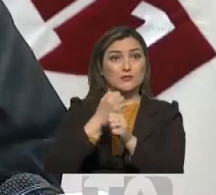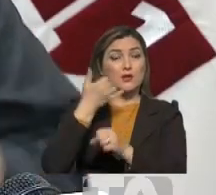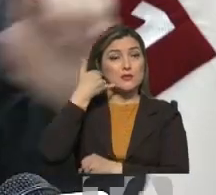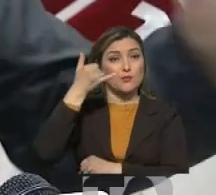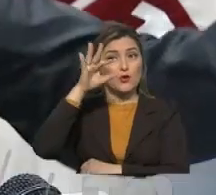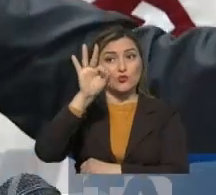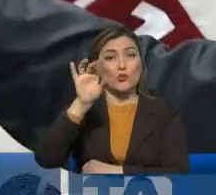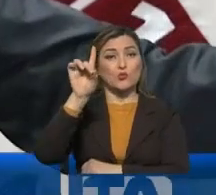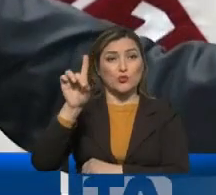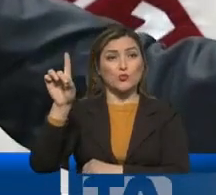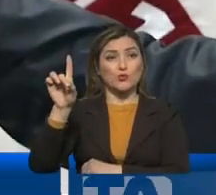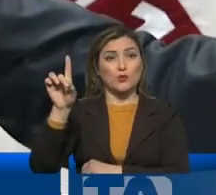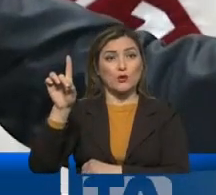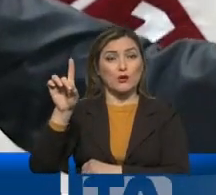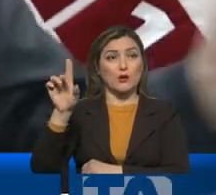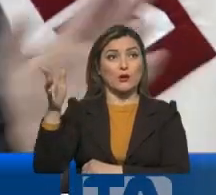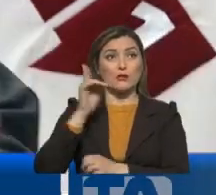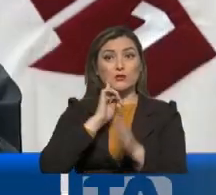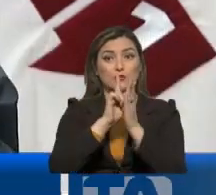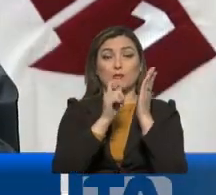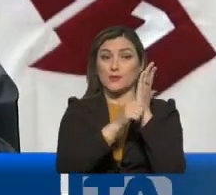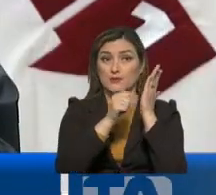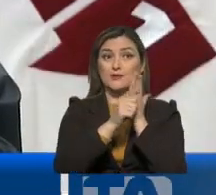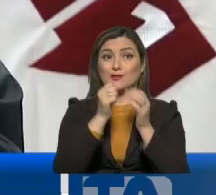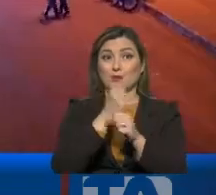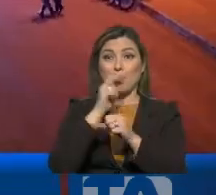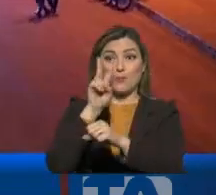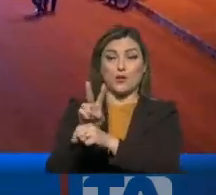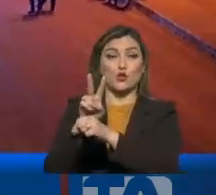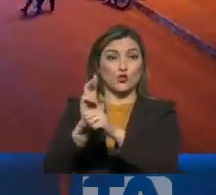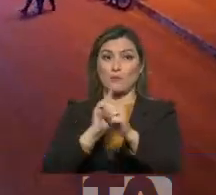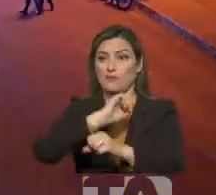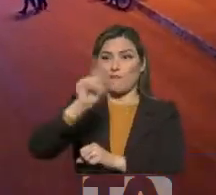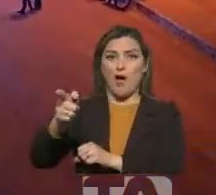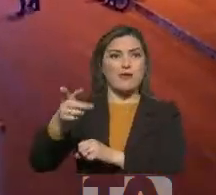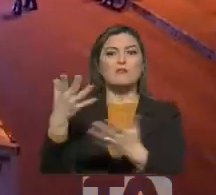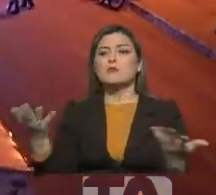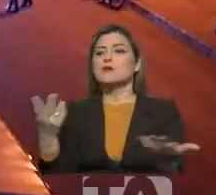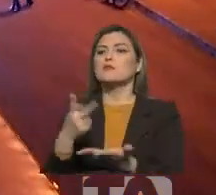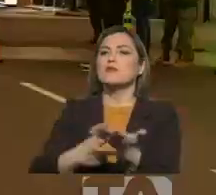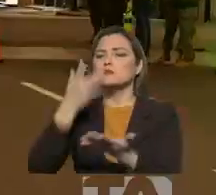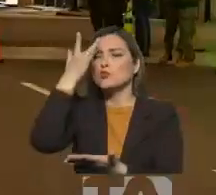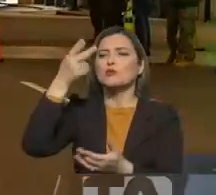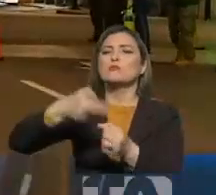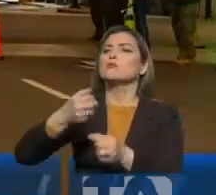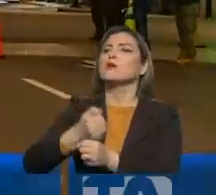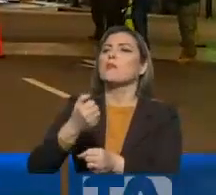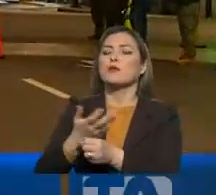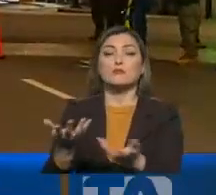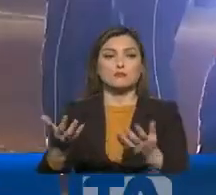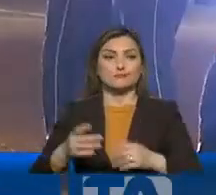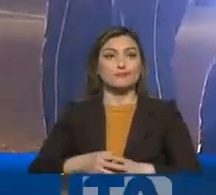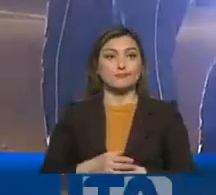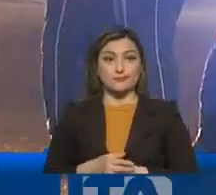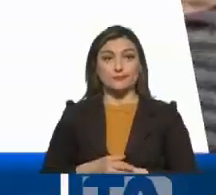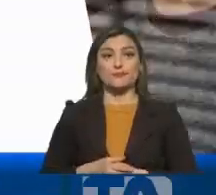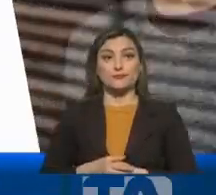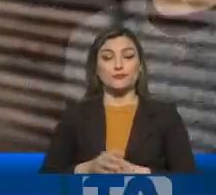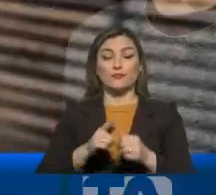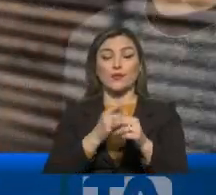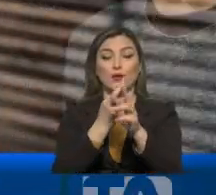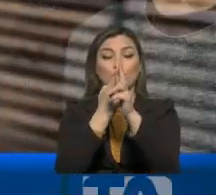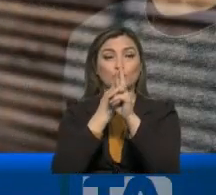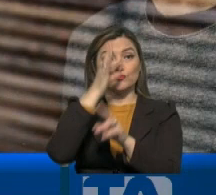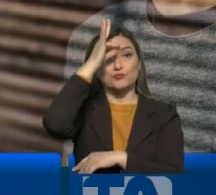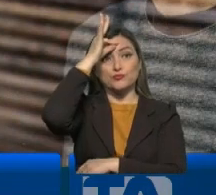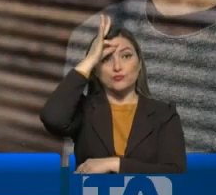al 911 y nosotros reportamos al ministerio de trabajo para que vayan los inspectores sin embargo las medidas tuvieron sus primeros resultados en los hospitales con la